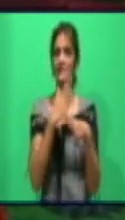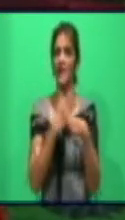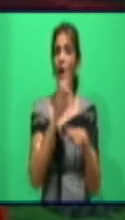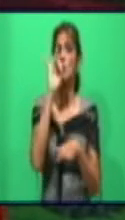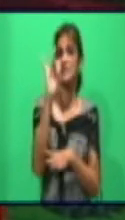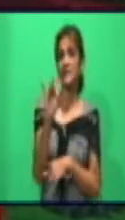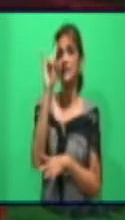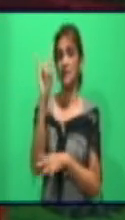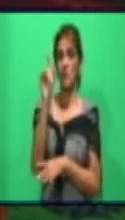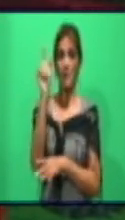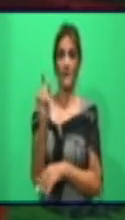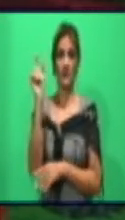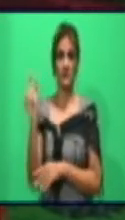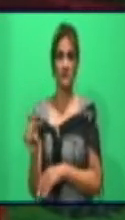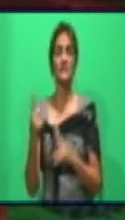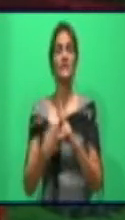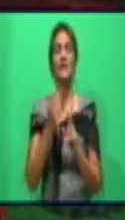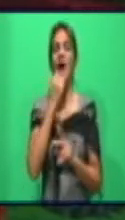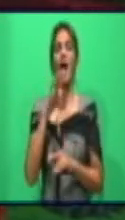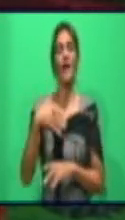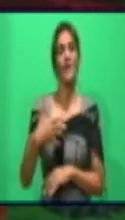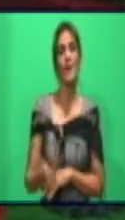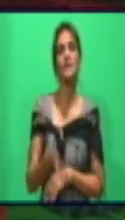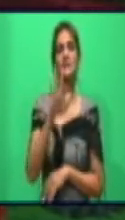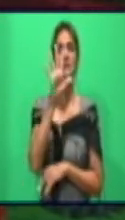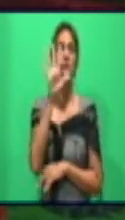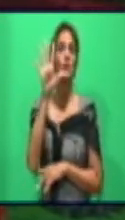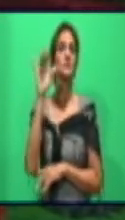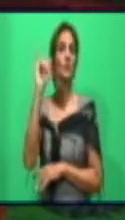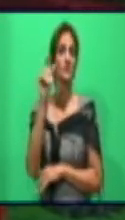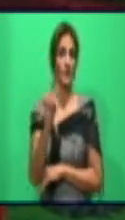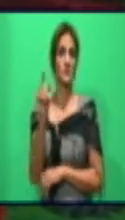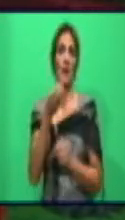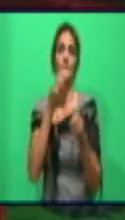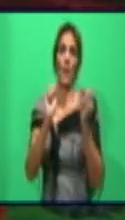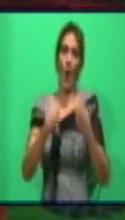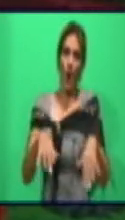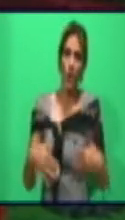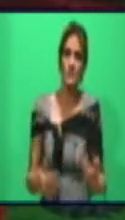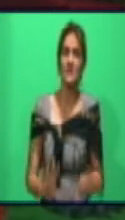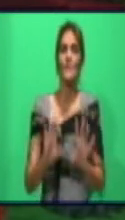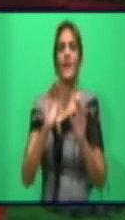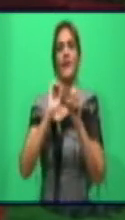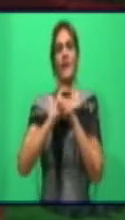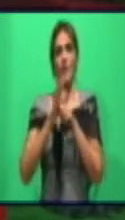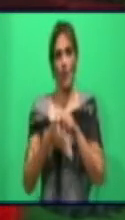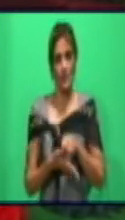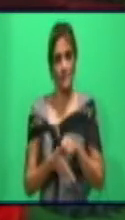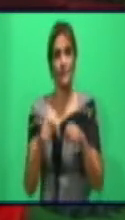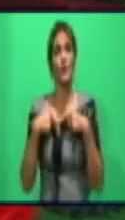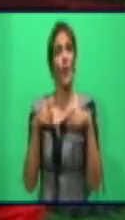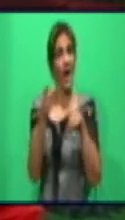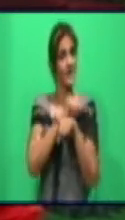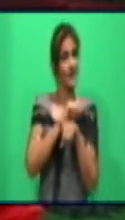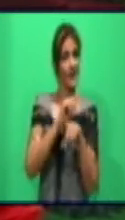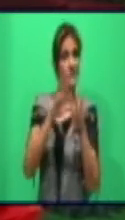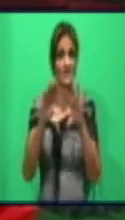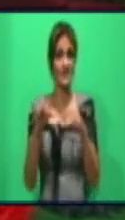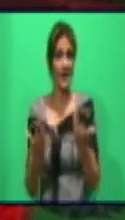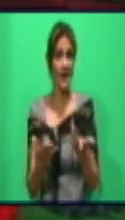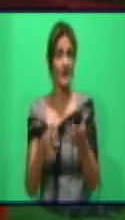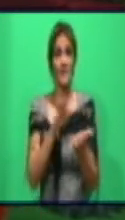79 y además 556 sospechosos. Ayer yo señalaba que mientras la cifra de sospechosos sea